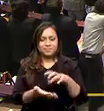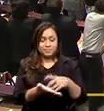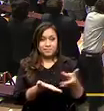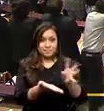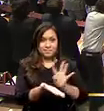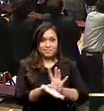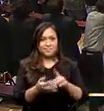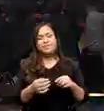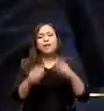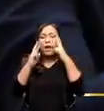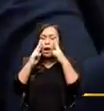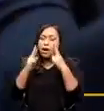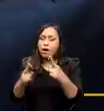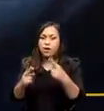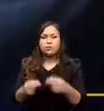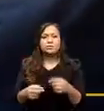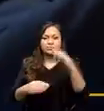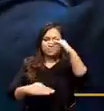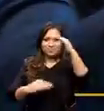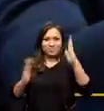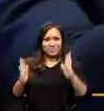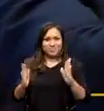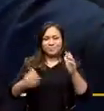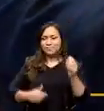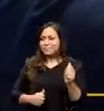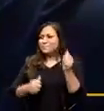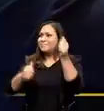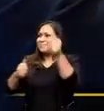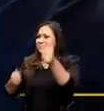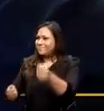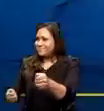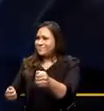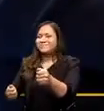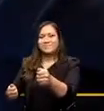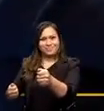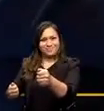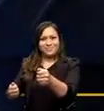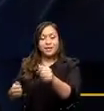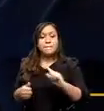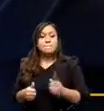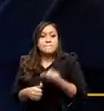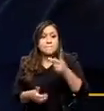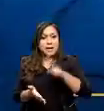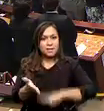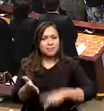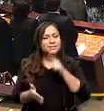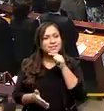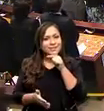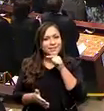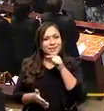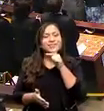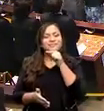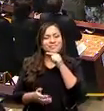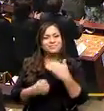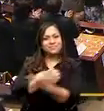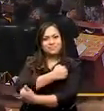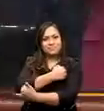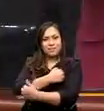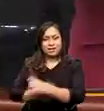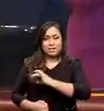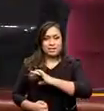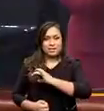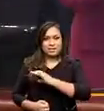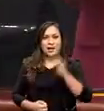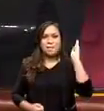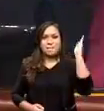Ecuador con la condecoración Manuela Sáenz. Esta distinción fue entregada por primera vez a la presidenta de la Hermana República de